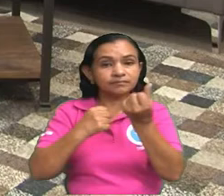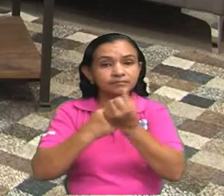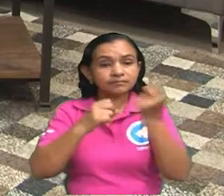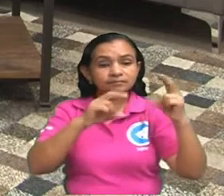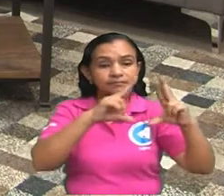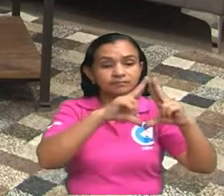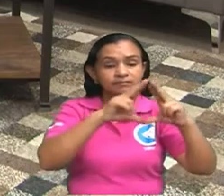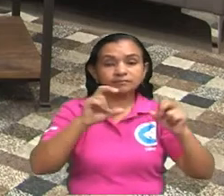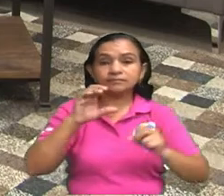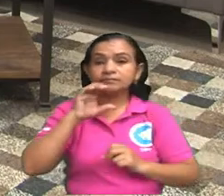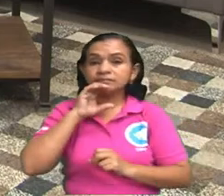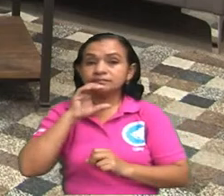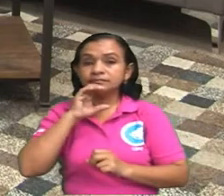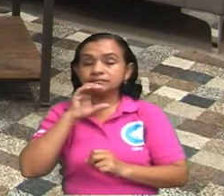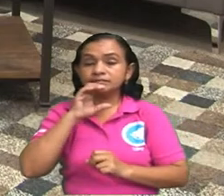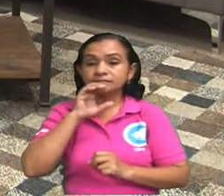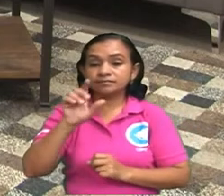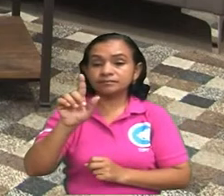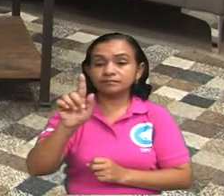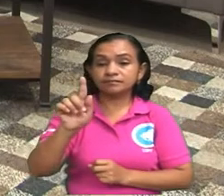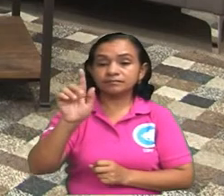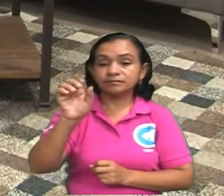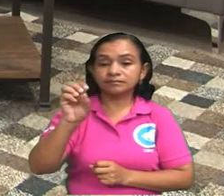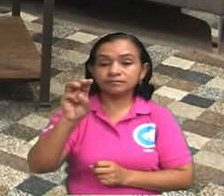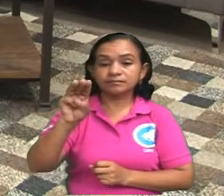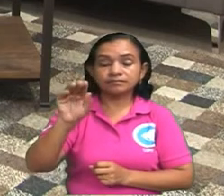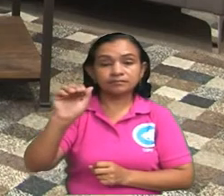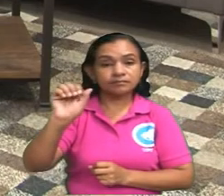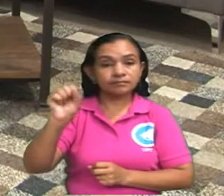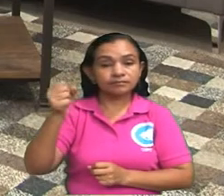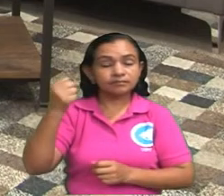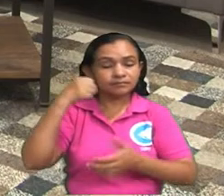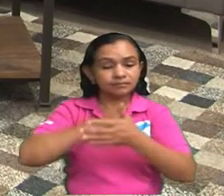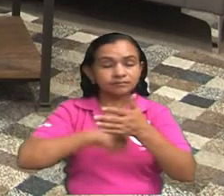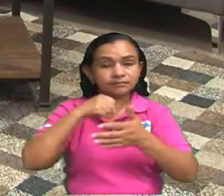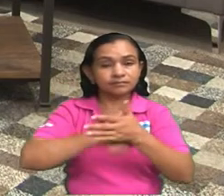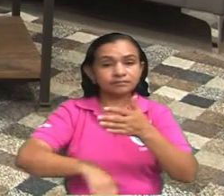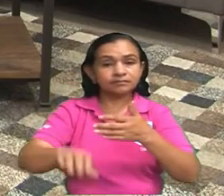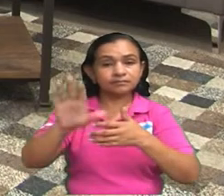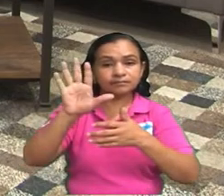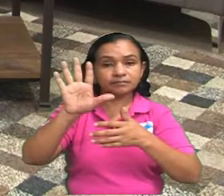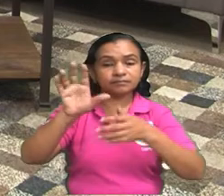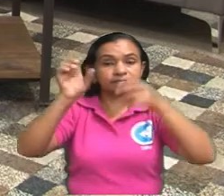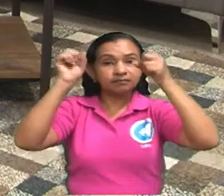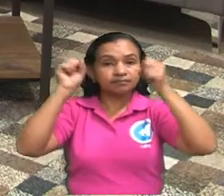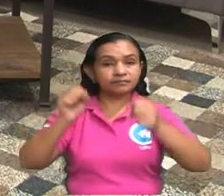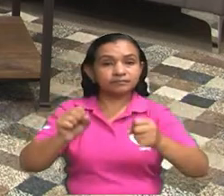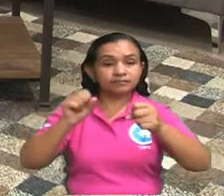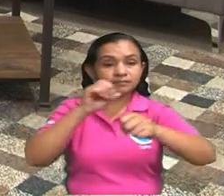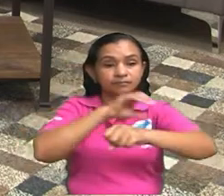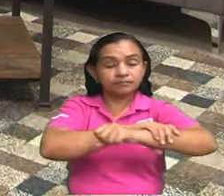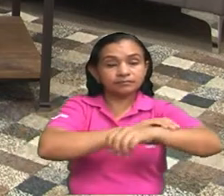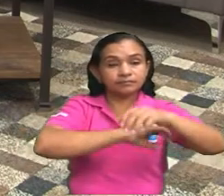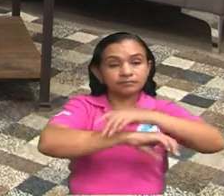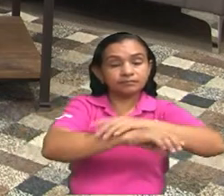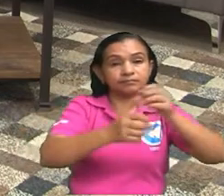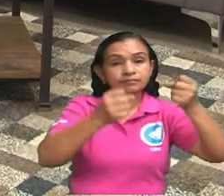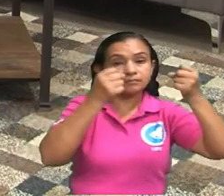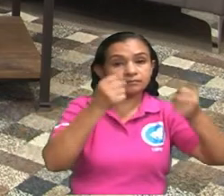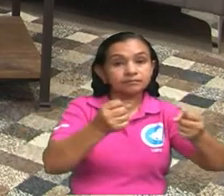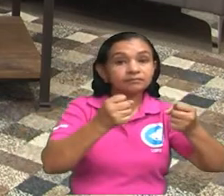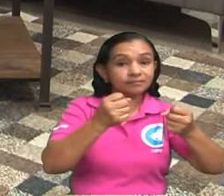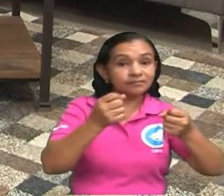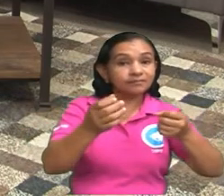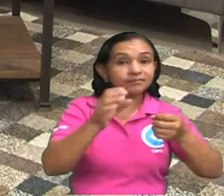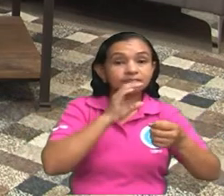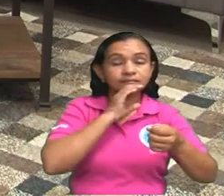que lo vivimos con el comandante Tomás Borges, fue la defensa de los cinco héroes. Ok. Cinco que cubanos. Estuvieron